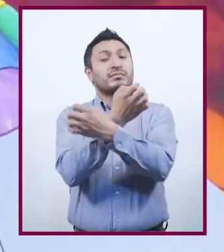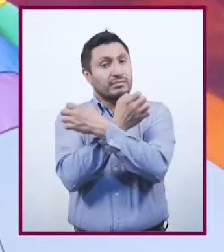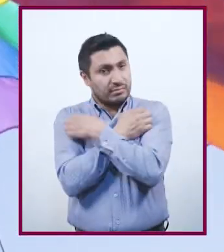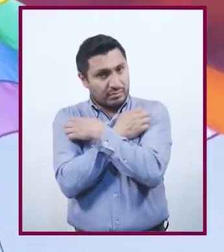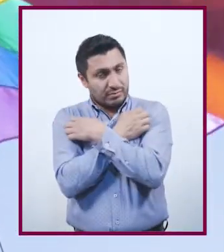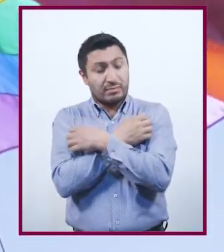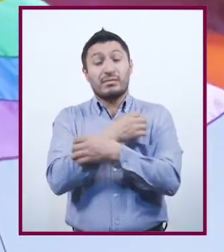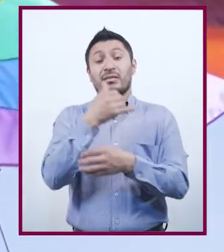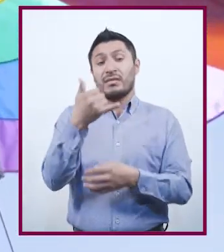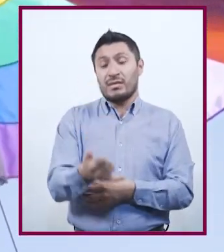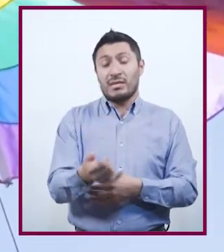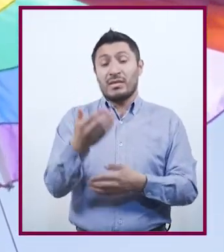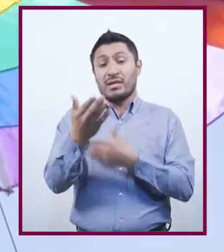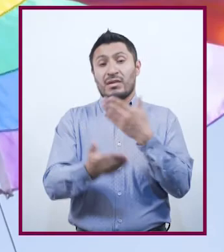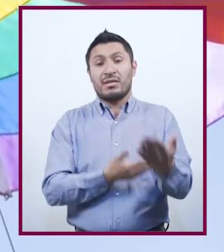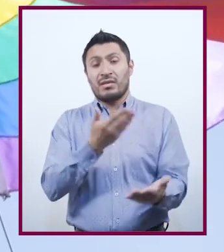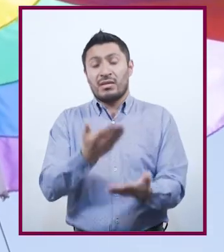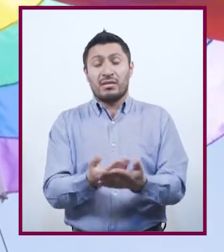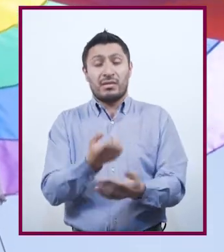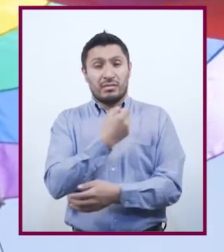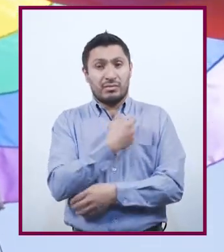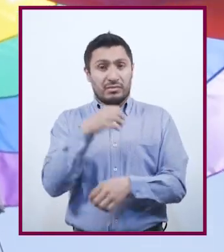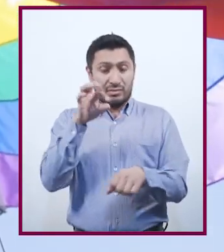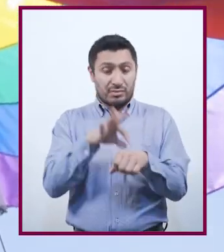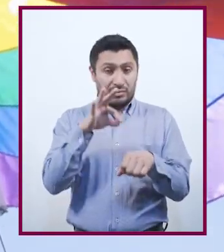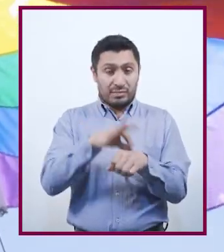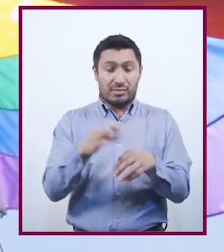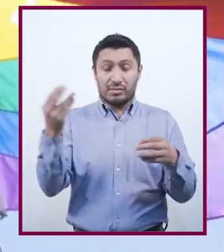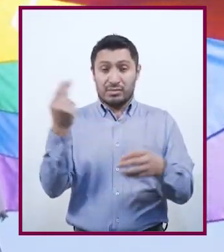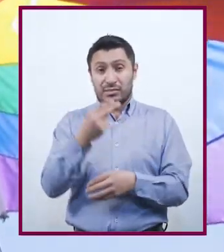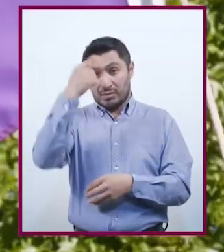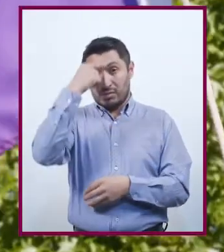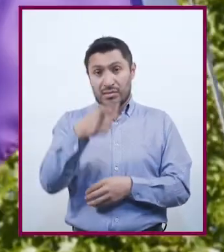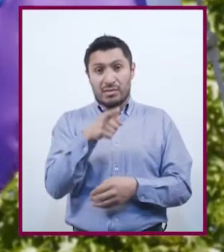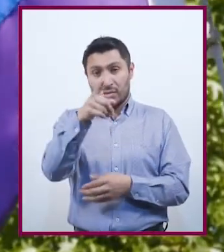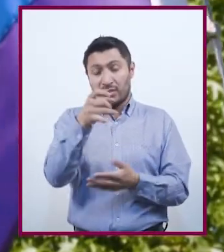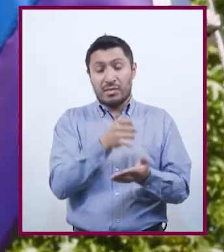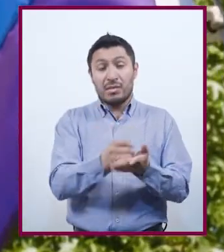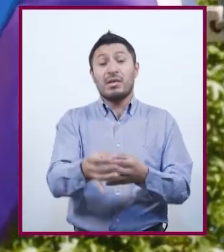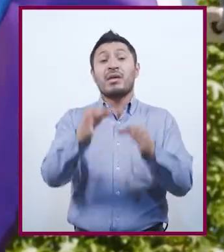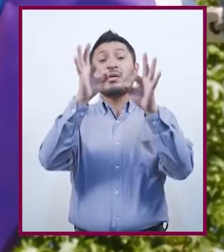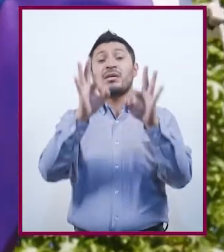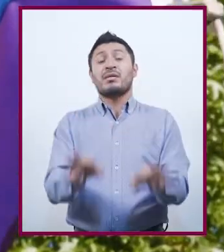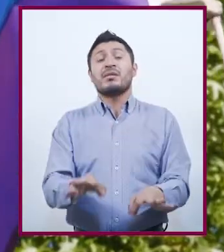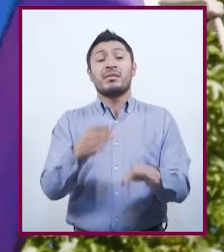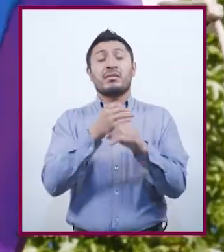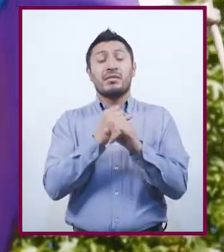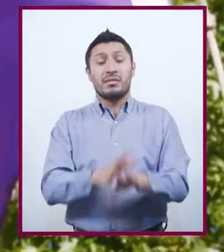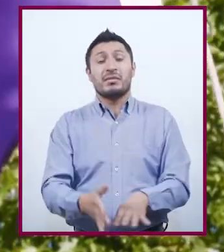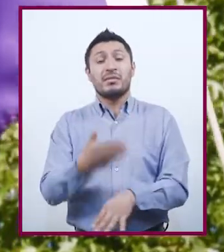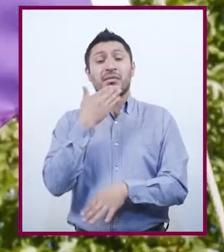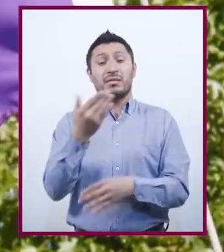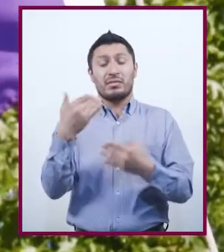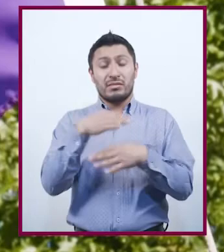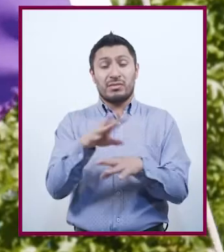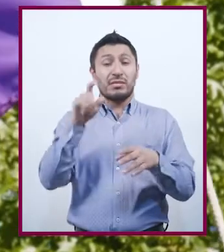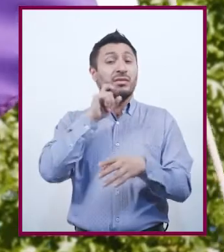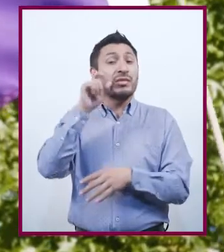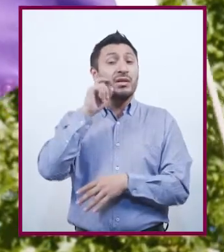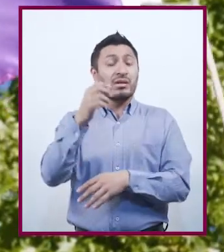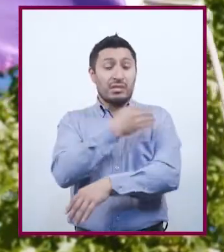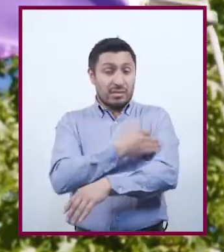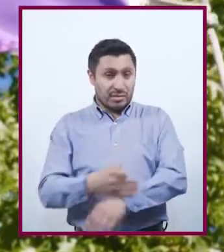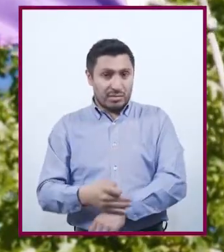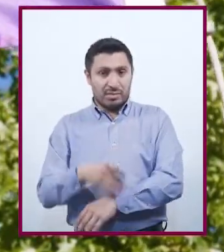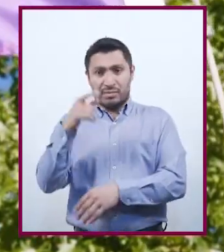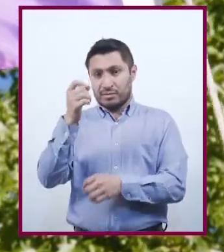información, la educación y los servicios médicos necesarios para tomar decisiones informadas sobre sexualidad y